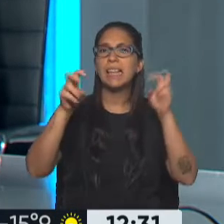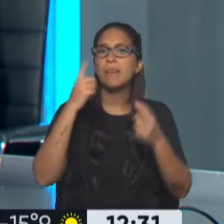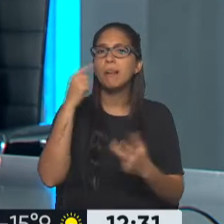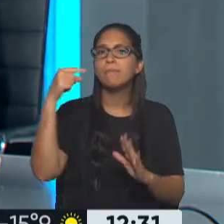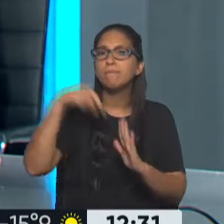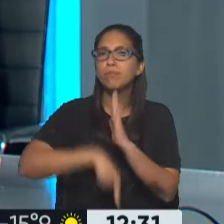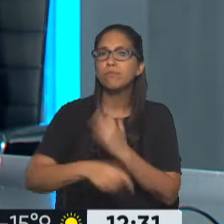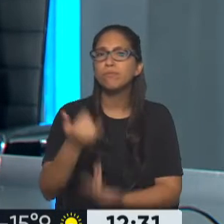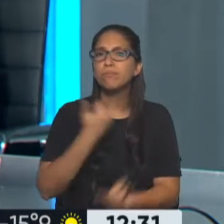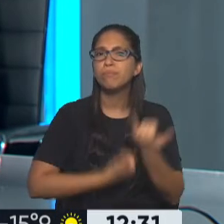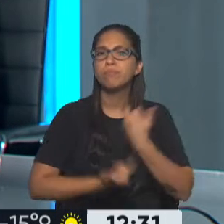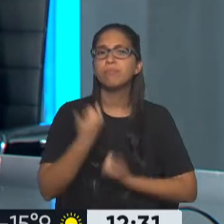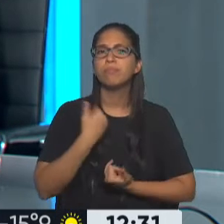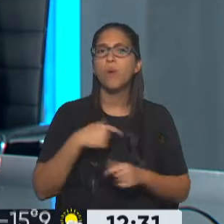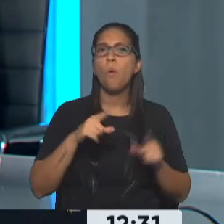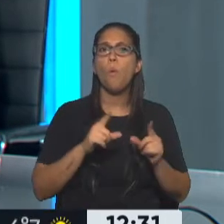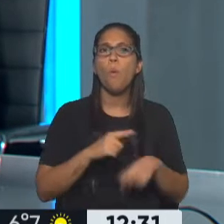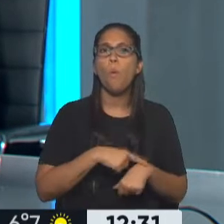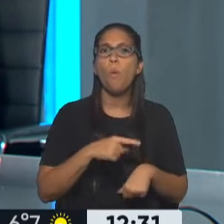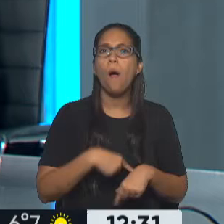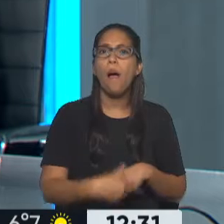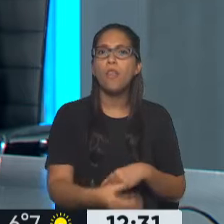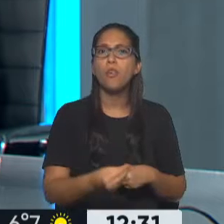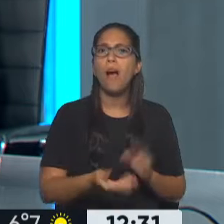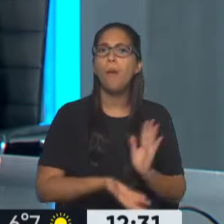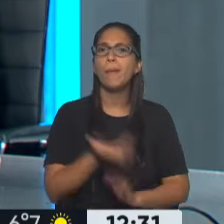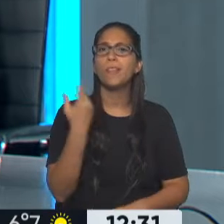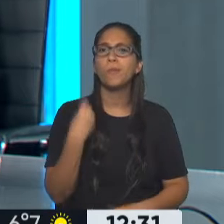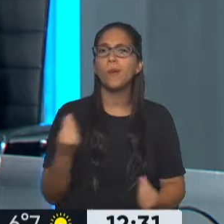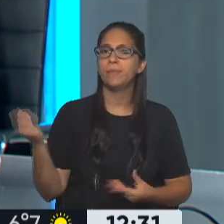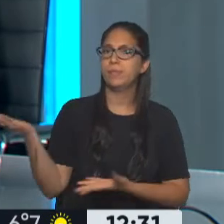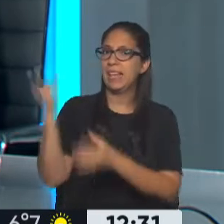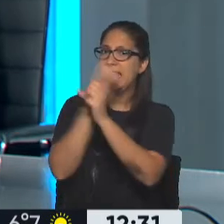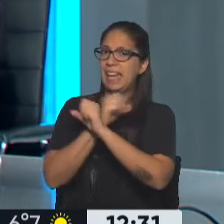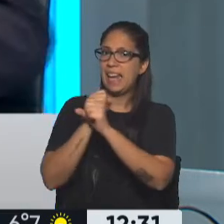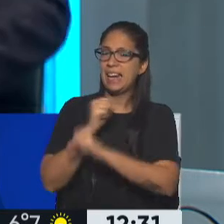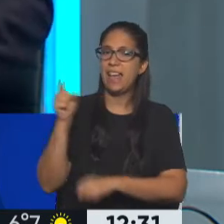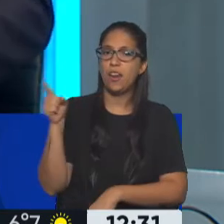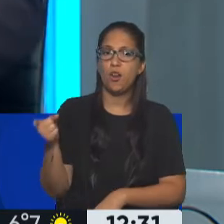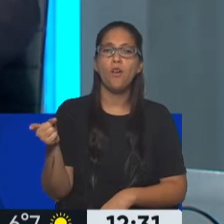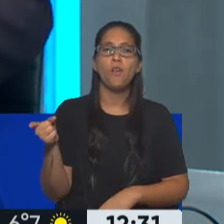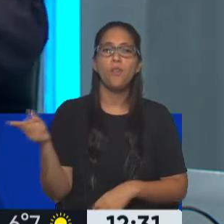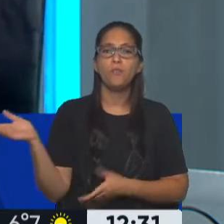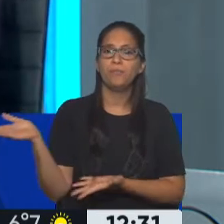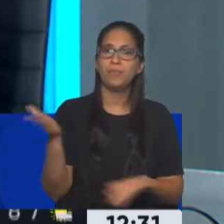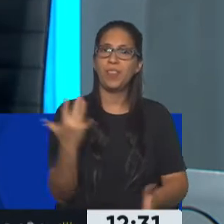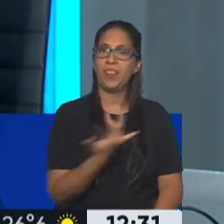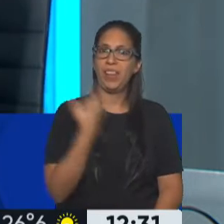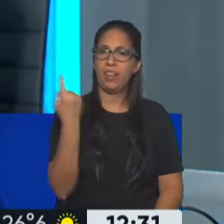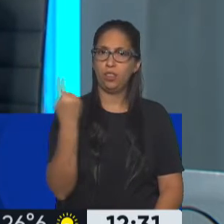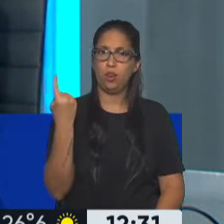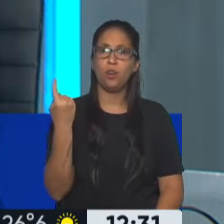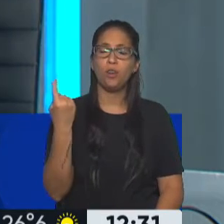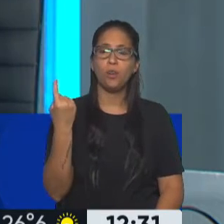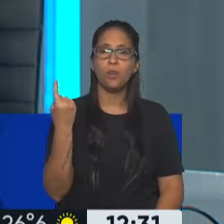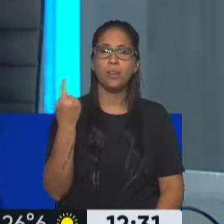a partir de cuándo y qué tipo de aumento les toca. Vamos a darle la bienvenida al ingeniero Roberto Carricier, que es director